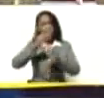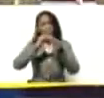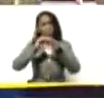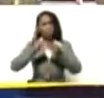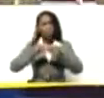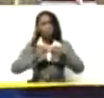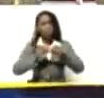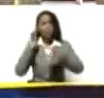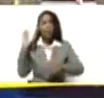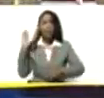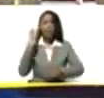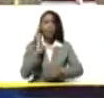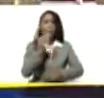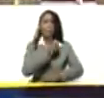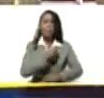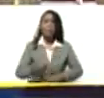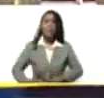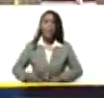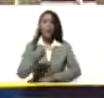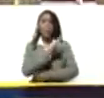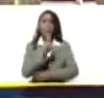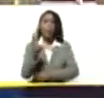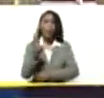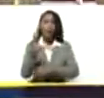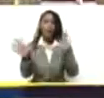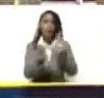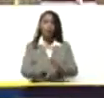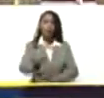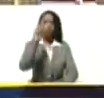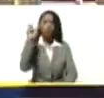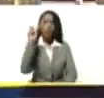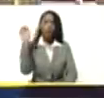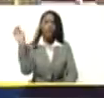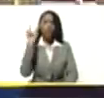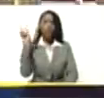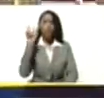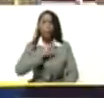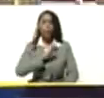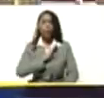venir como presidente de la república constitucional de venezuela